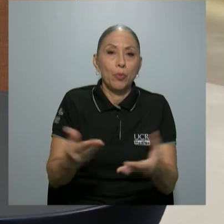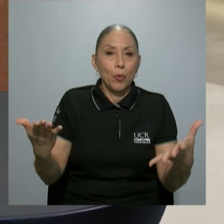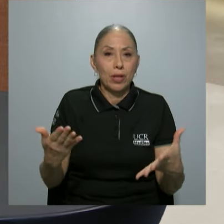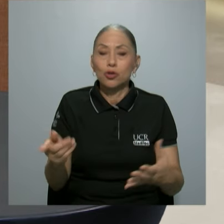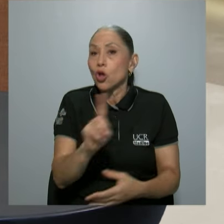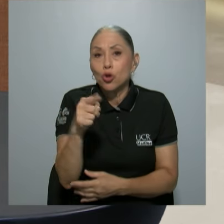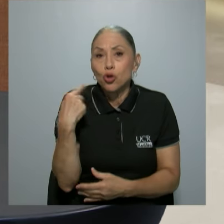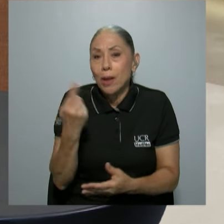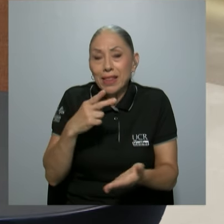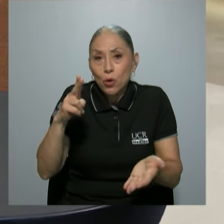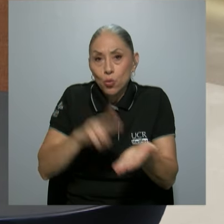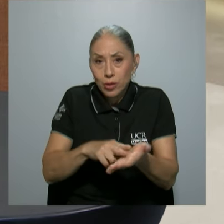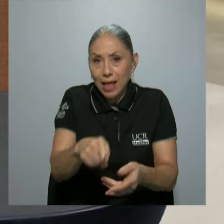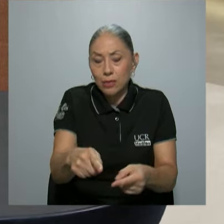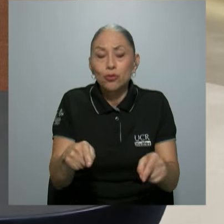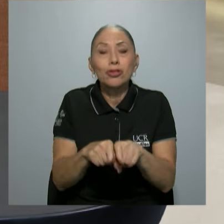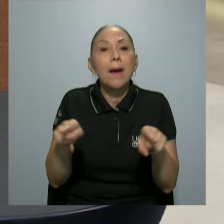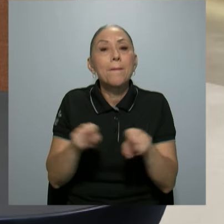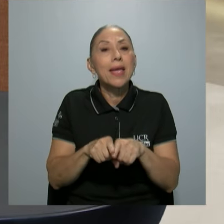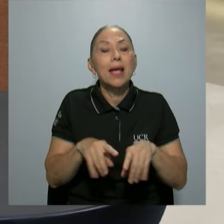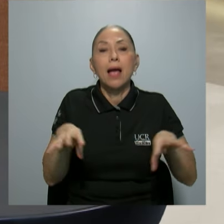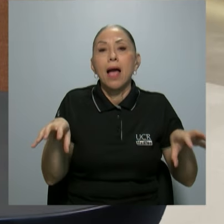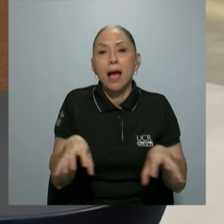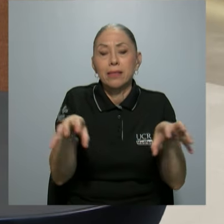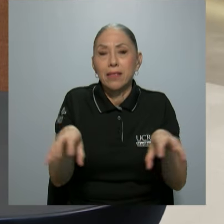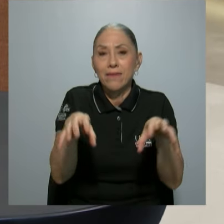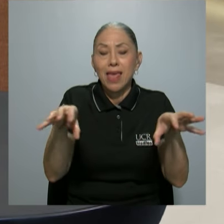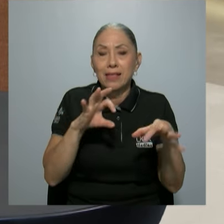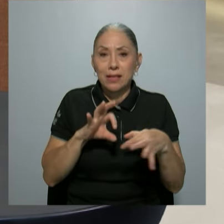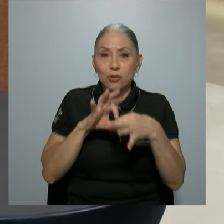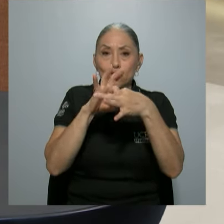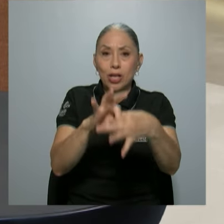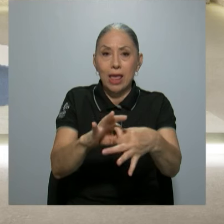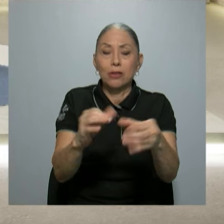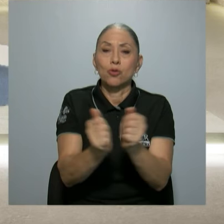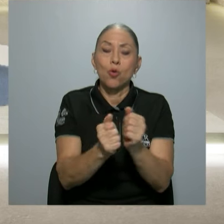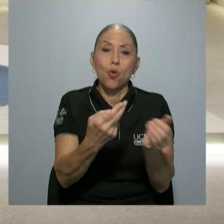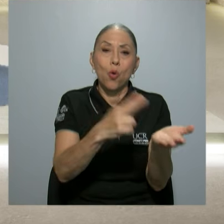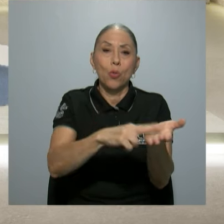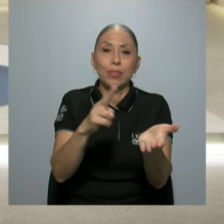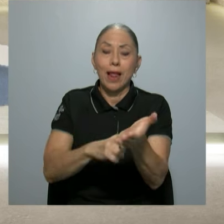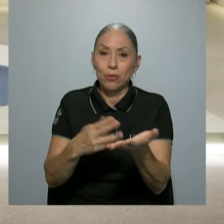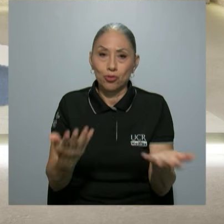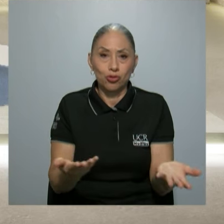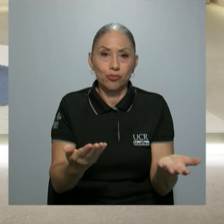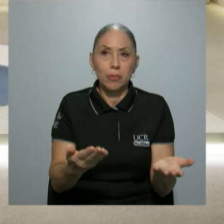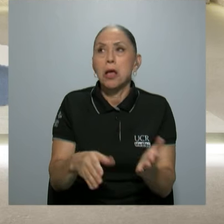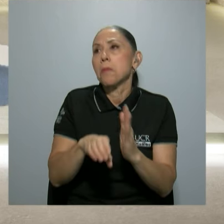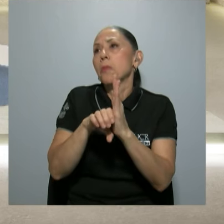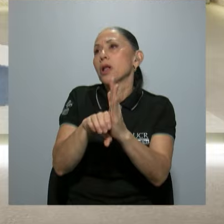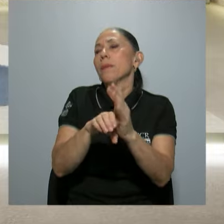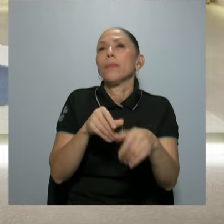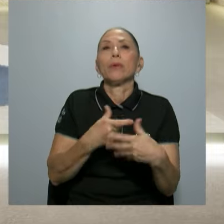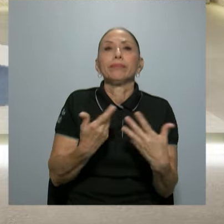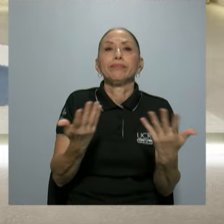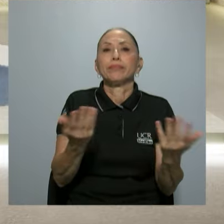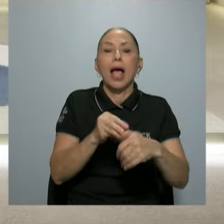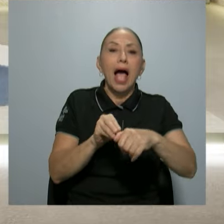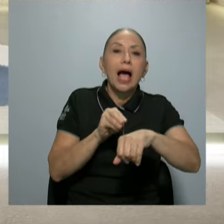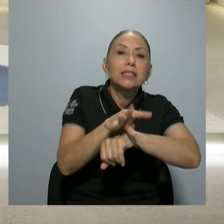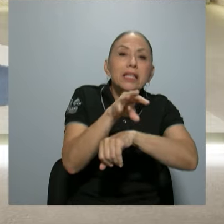los contratos como tales, sino las actividades que están asociadas a esos contratos como, qué sé yo, asesorías o